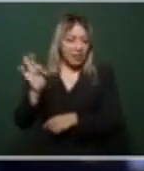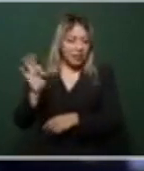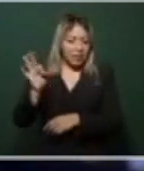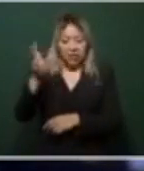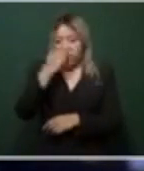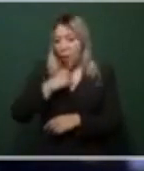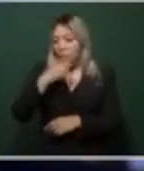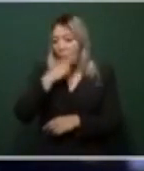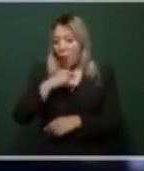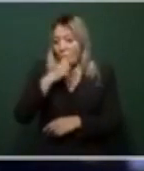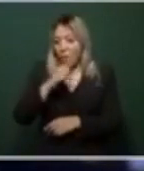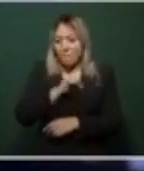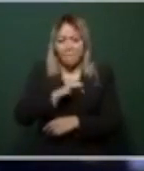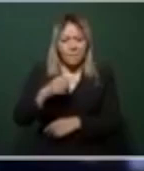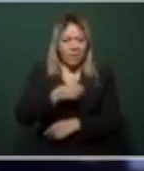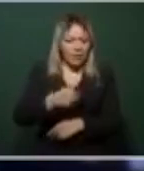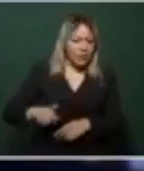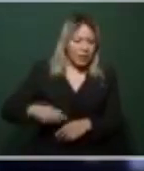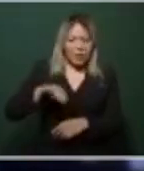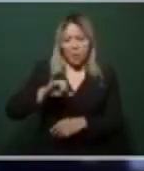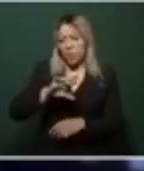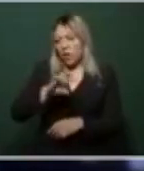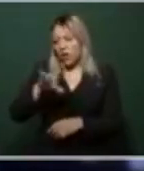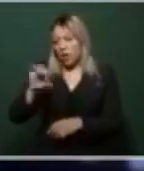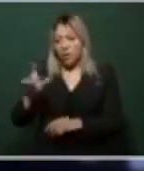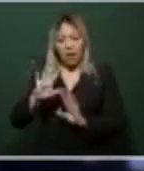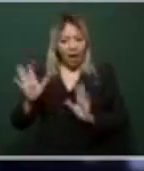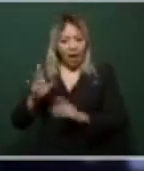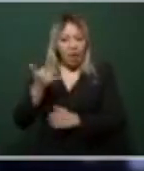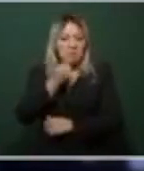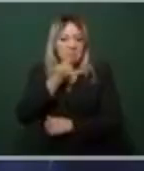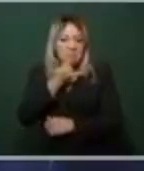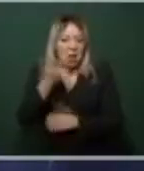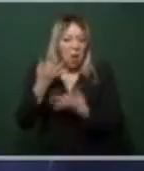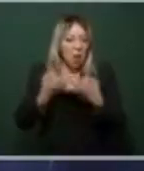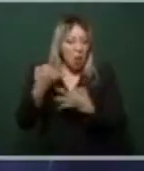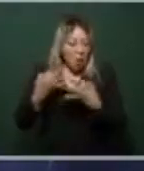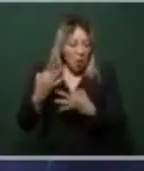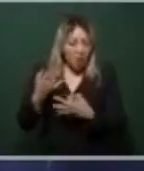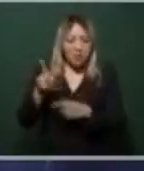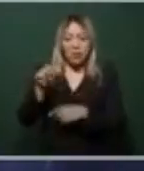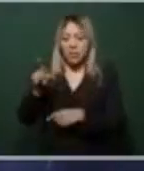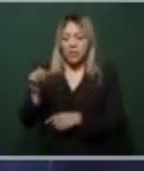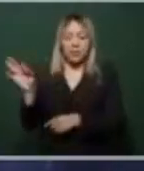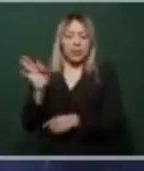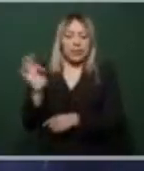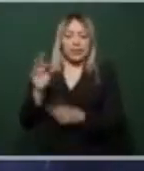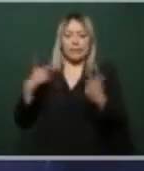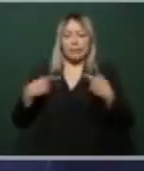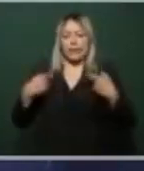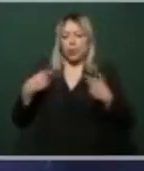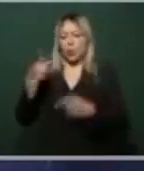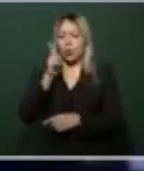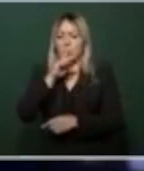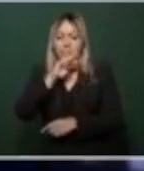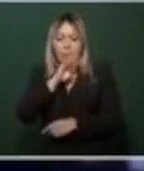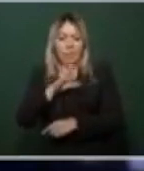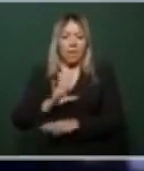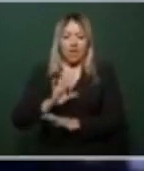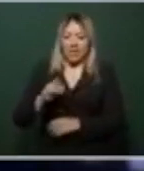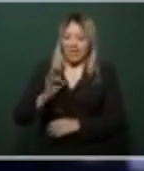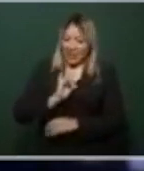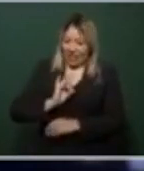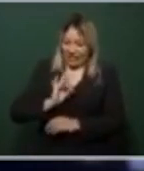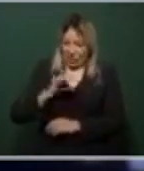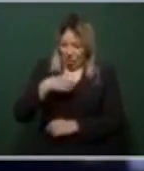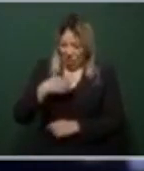historia? Le perdonan este juicio político y pues no creo que les haga muy feliz a los padres de los normalistas. Yo nada más quisiera saber si usted ya tuvo un